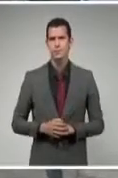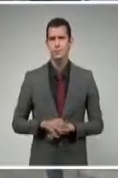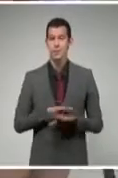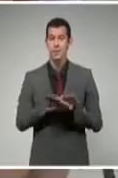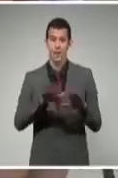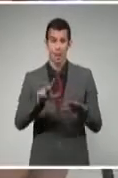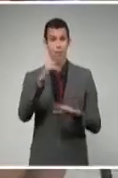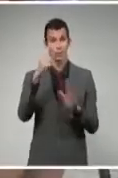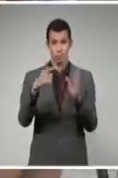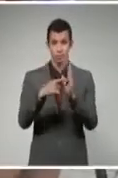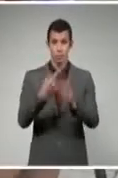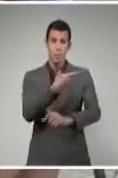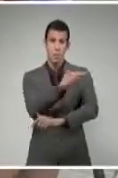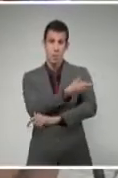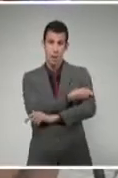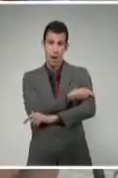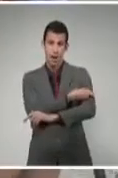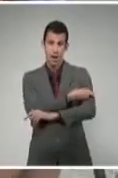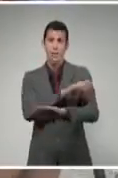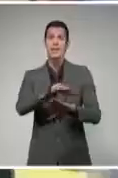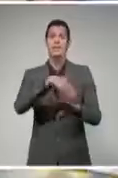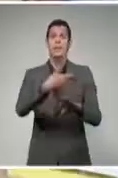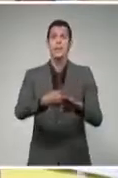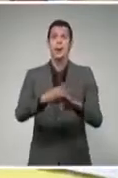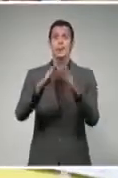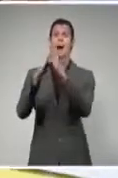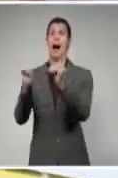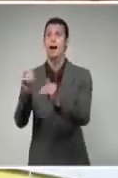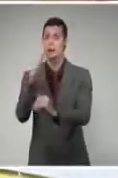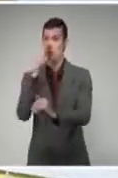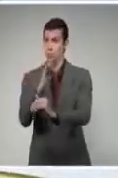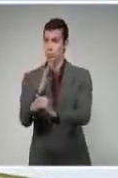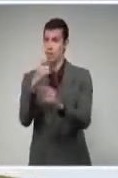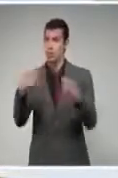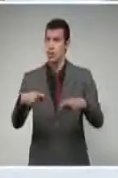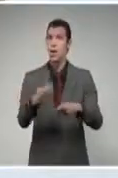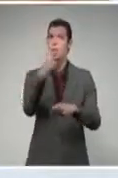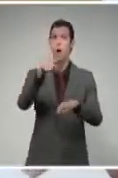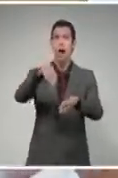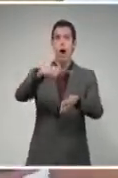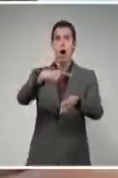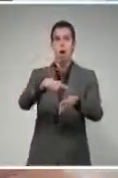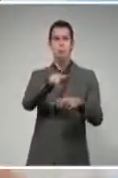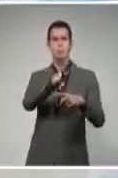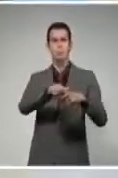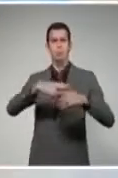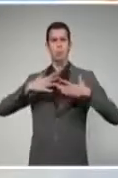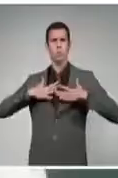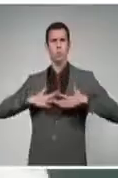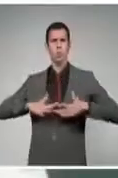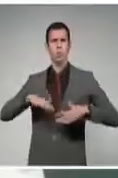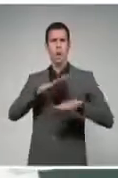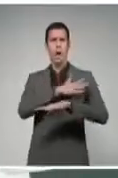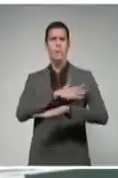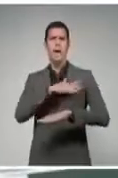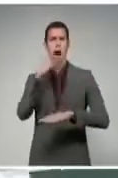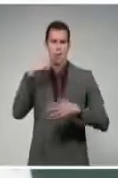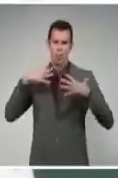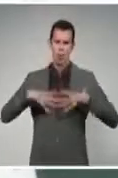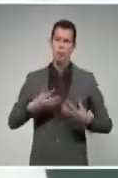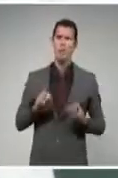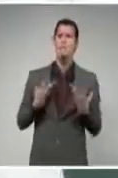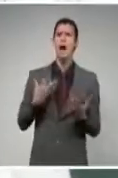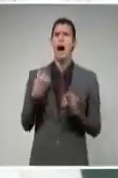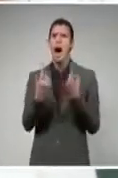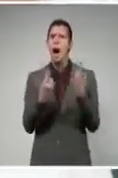para continuar con un seguimiento por su médico de familia. Ha comenzado así para ellos la primera inmunización del estudio contra